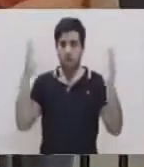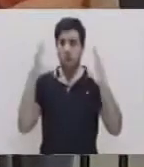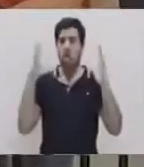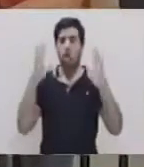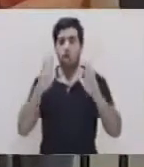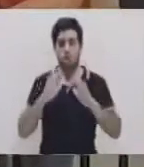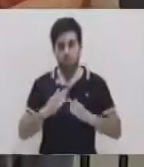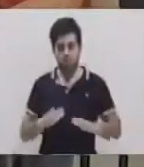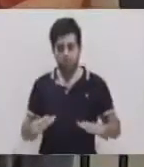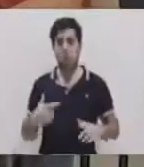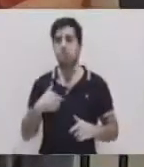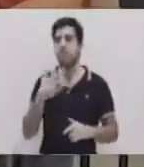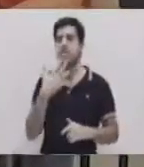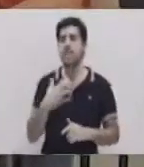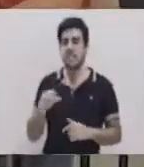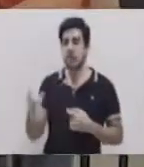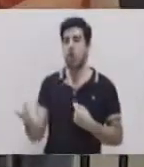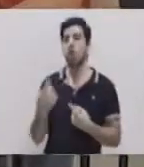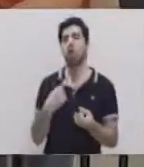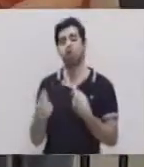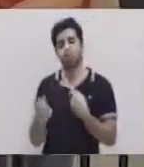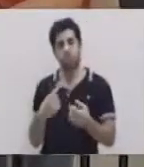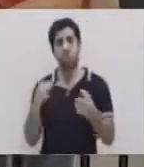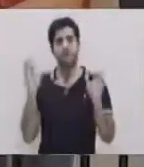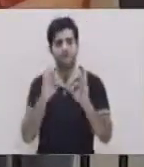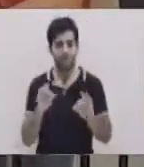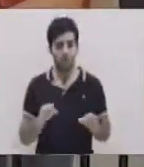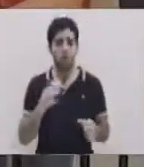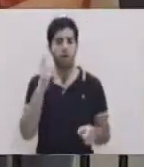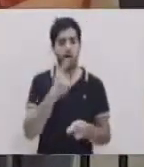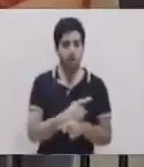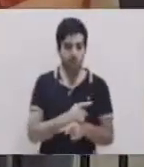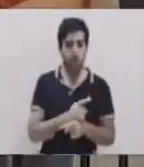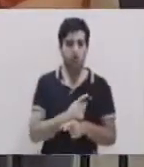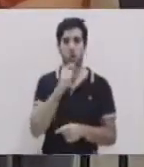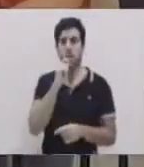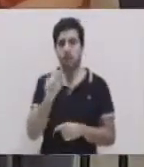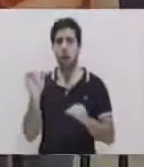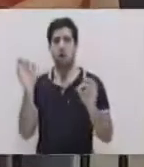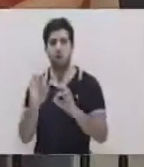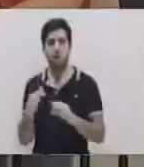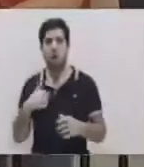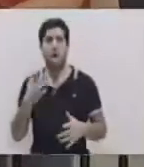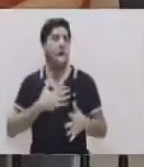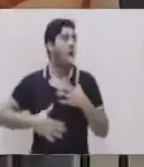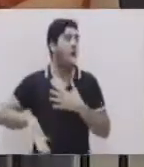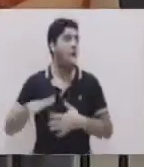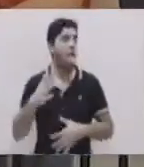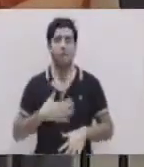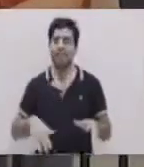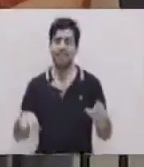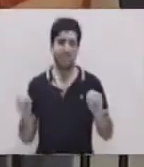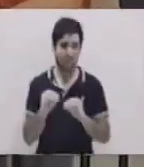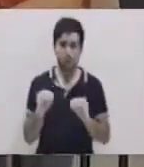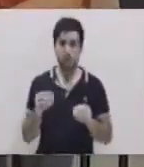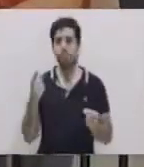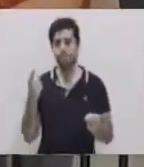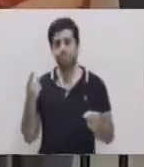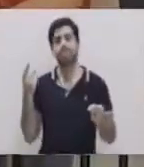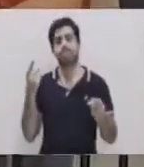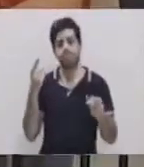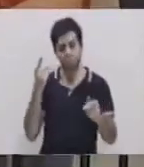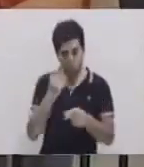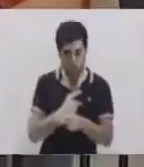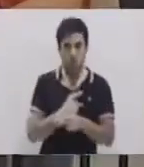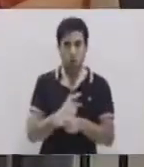hijo? Puedo atenderte de una manera sin protesta, sin estrés y ansiedad, y realmente ahí estamos